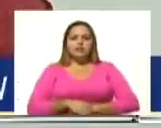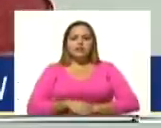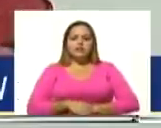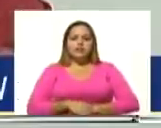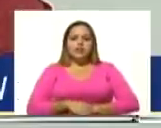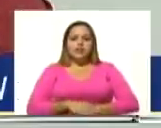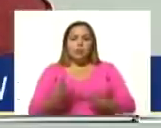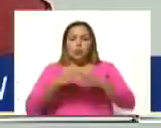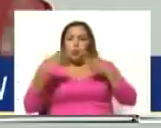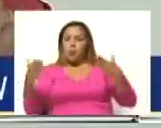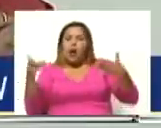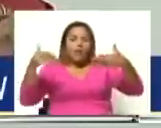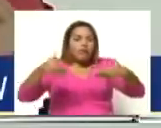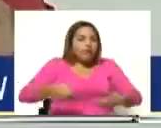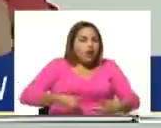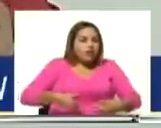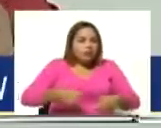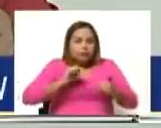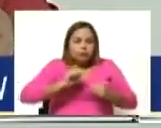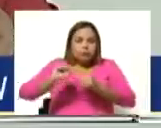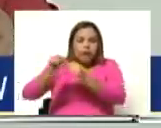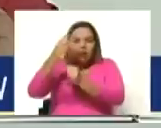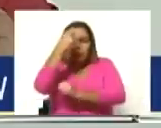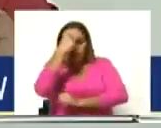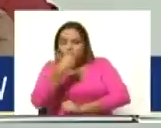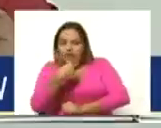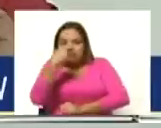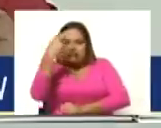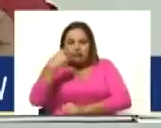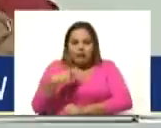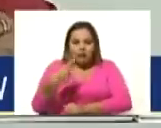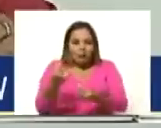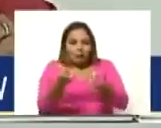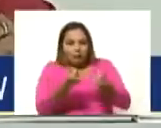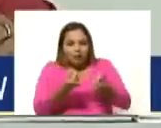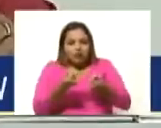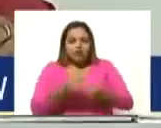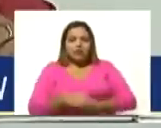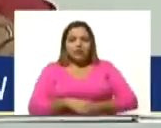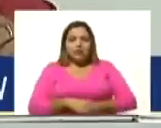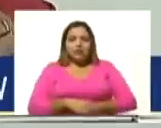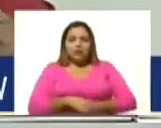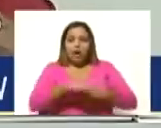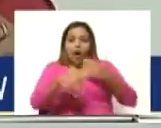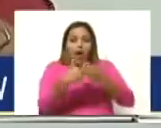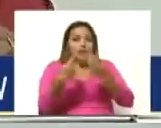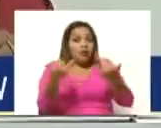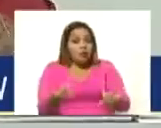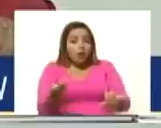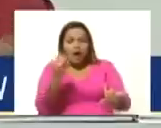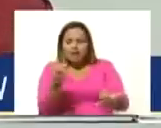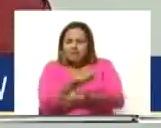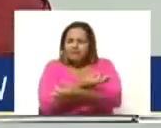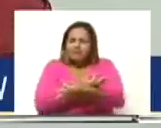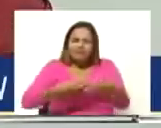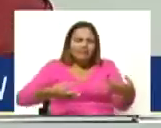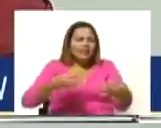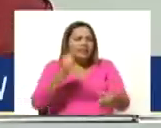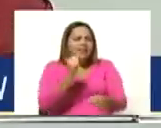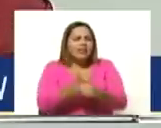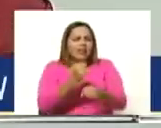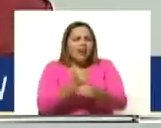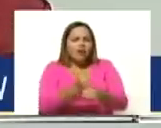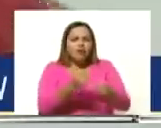con una gran lucha contra la pobreza que hasta ahora les ha dado extraordinarios